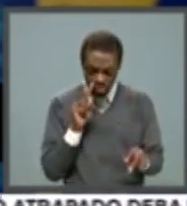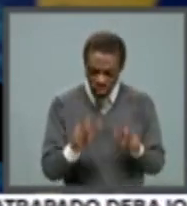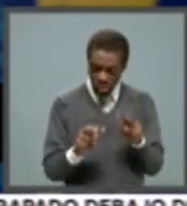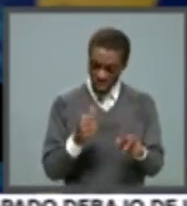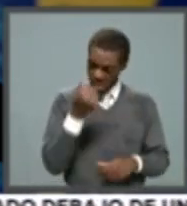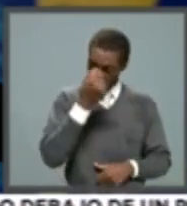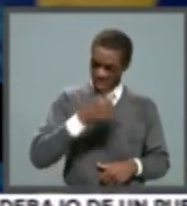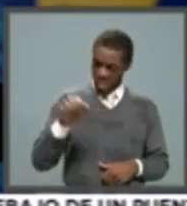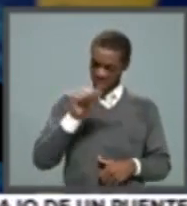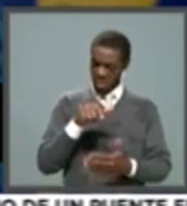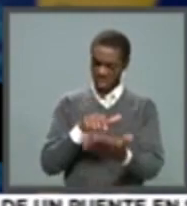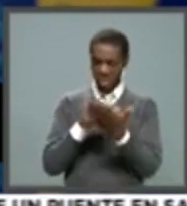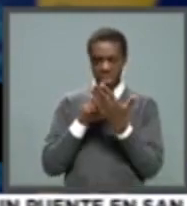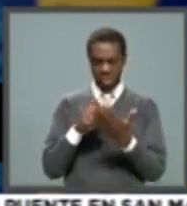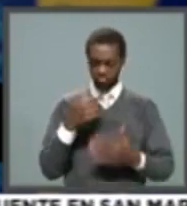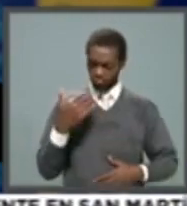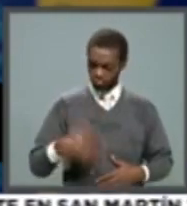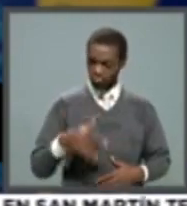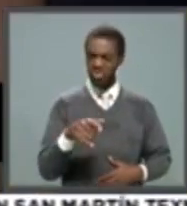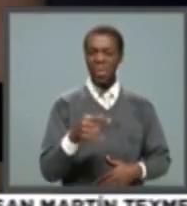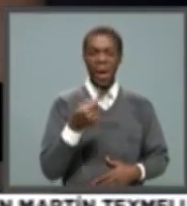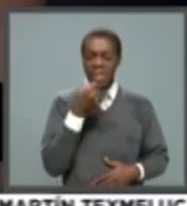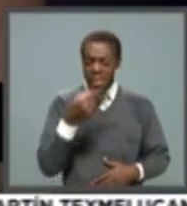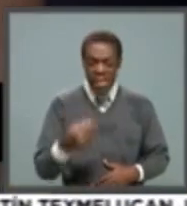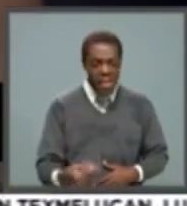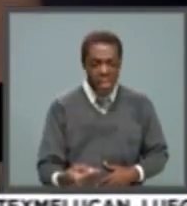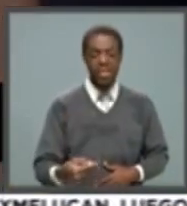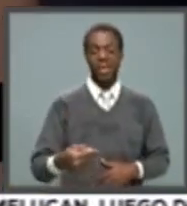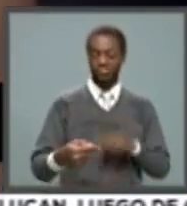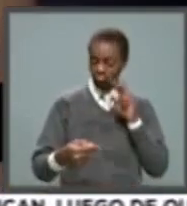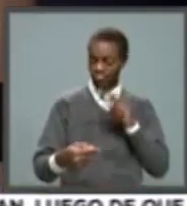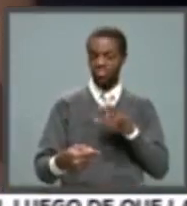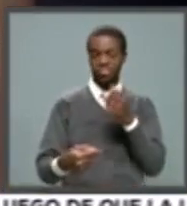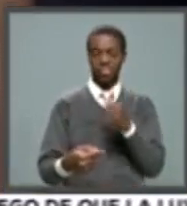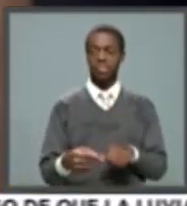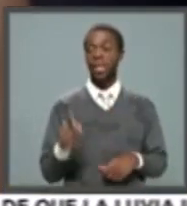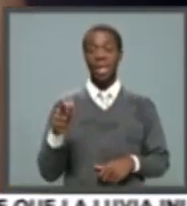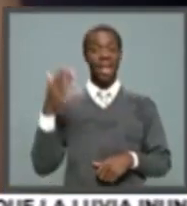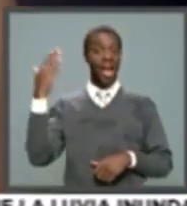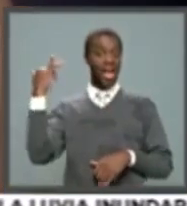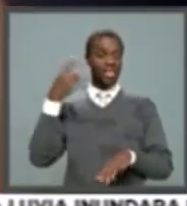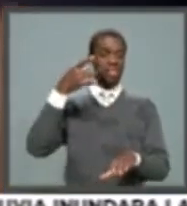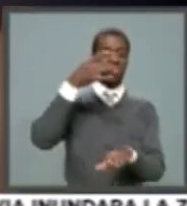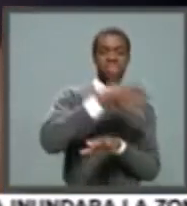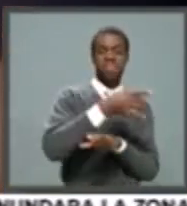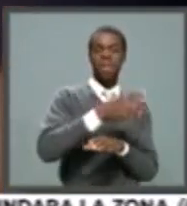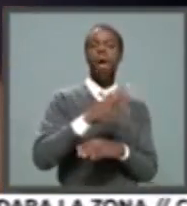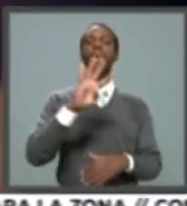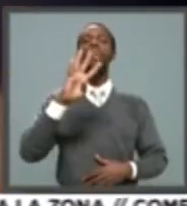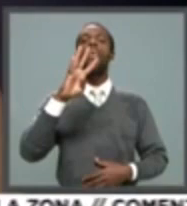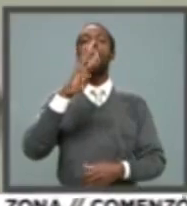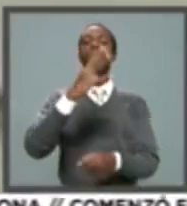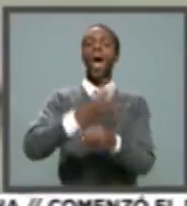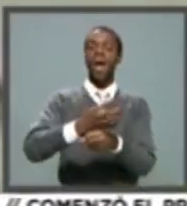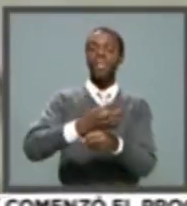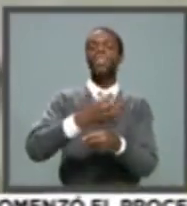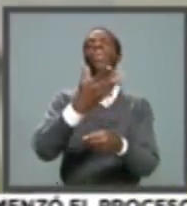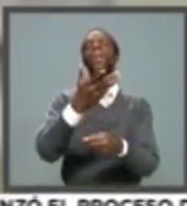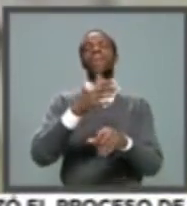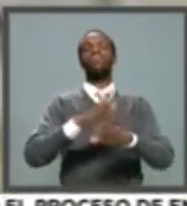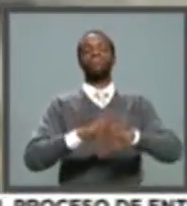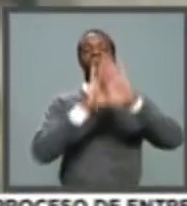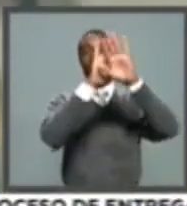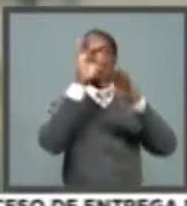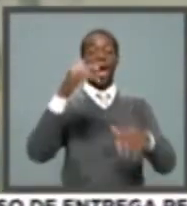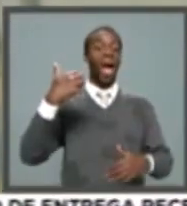muchas cualidades y muchas habilidades desde pequeñita. Fernanda terminó invicta en el 4º Festival Internacional Mini Baloncesto